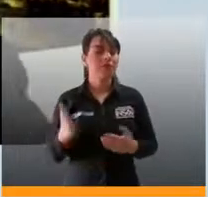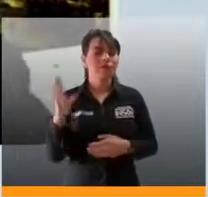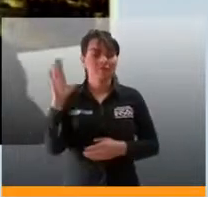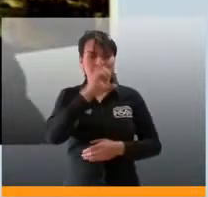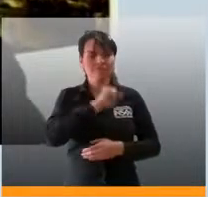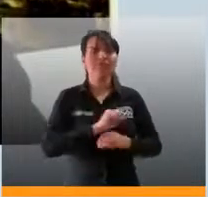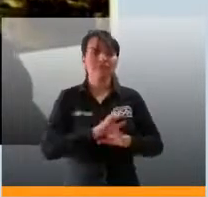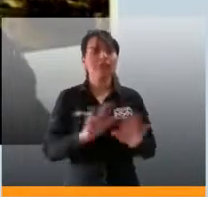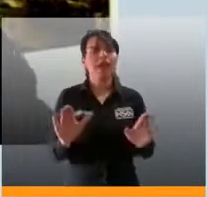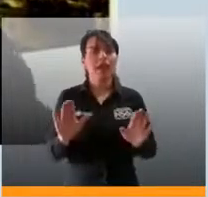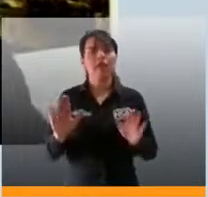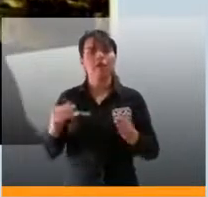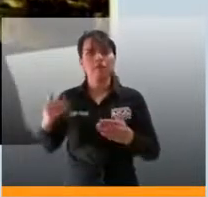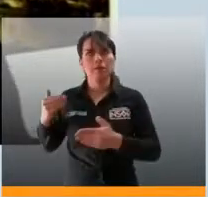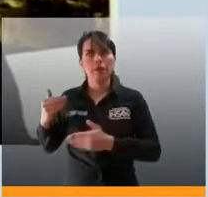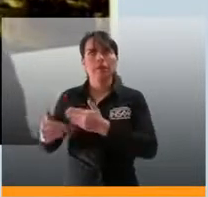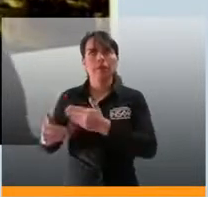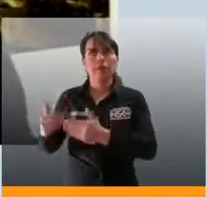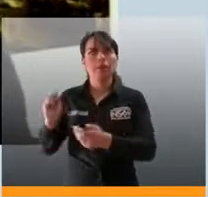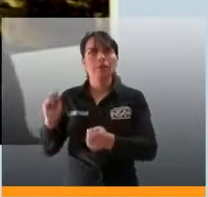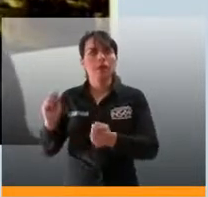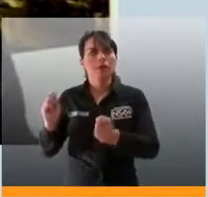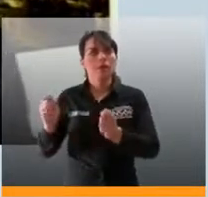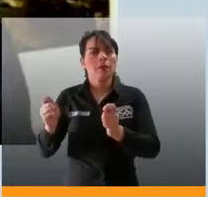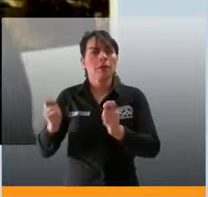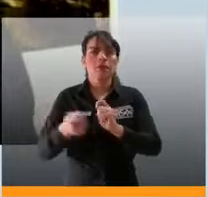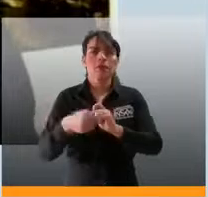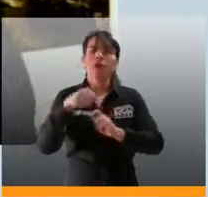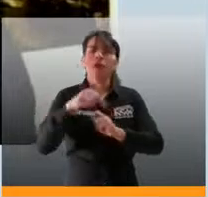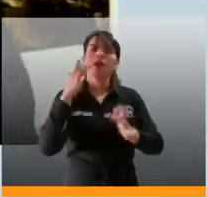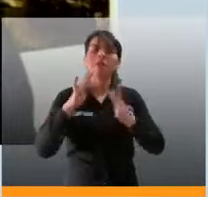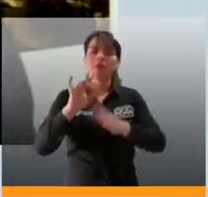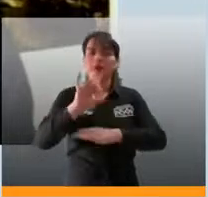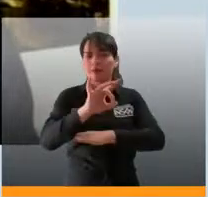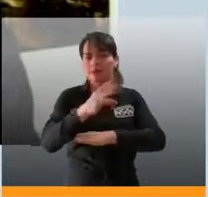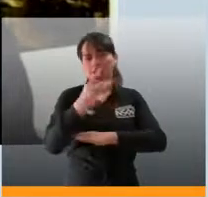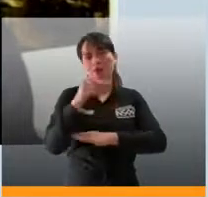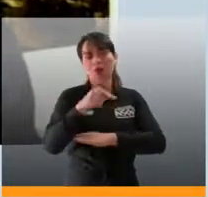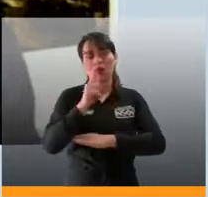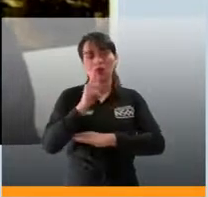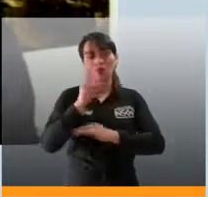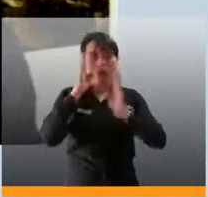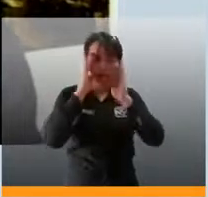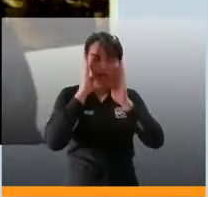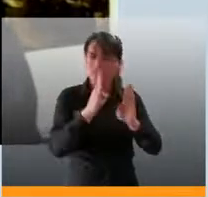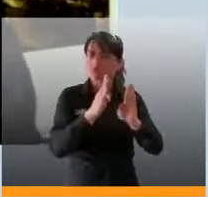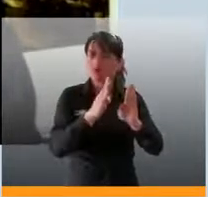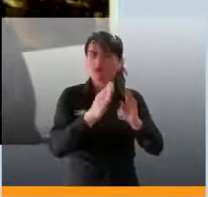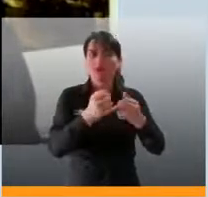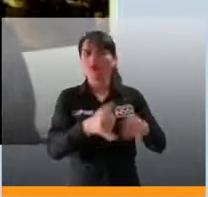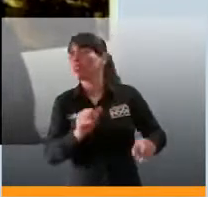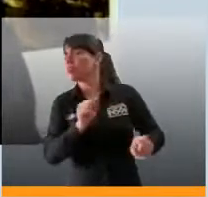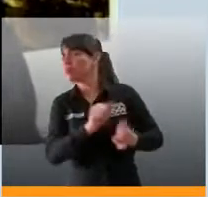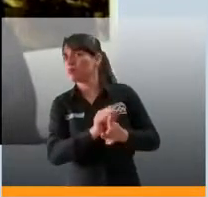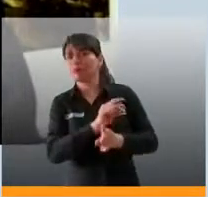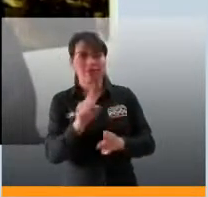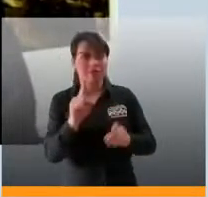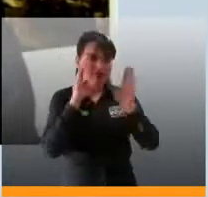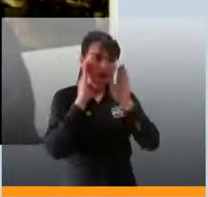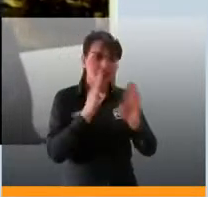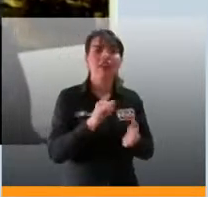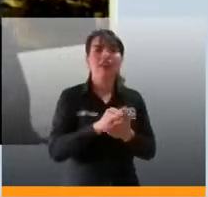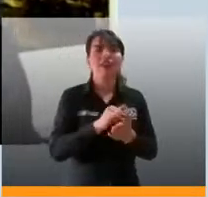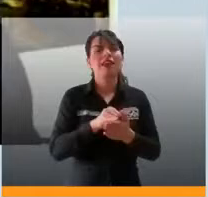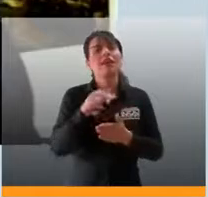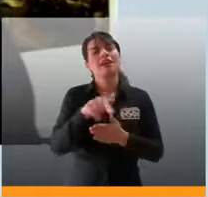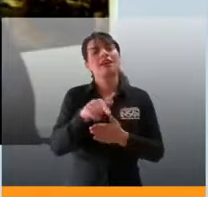las acciones que tenemos presenciales a través de la virtualidad, porque la atención continuó. Creamos una página que se llama Unipaz en tu